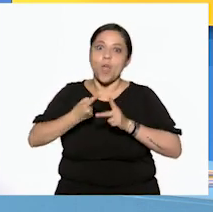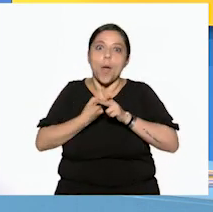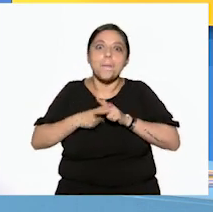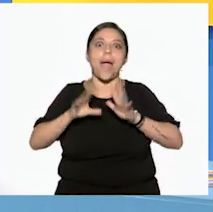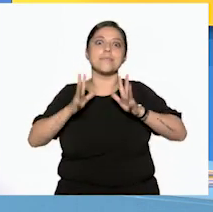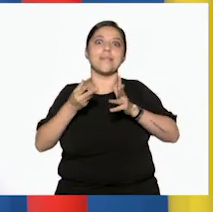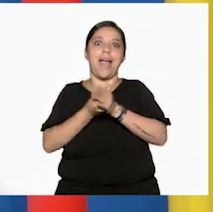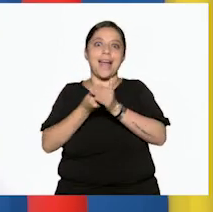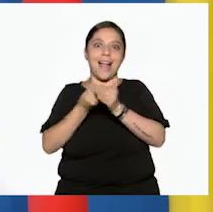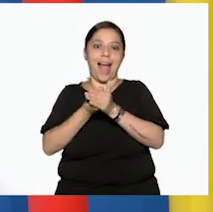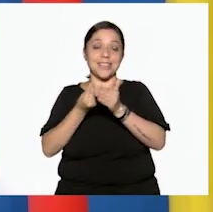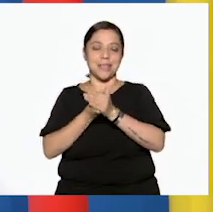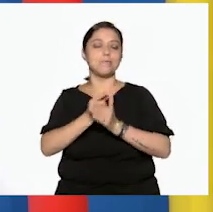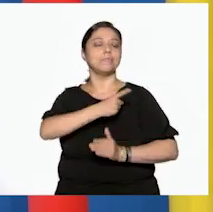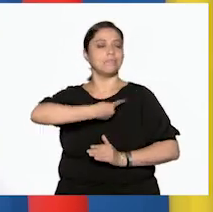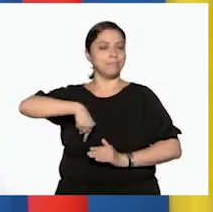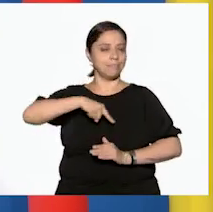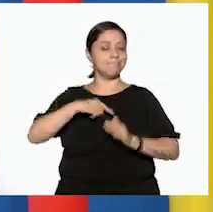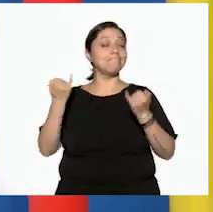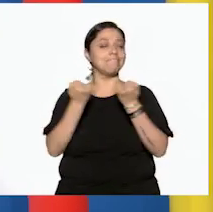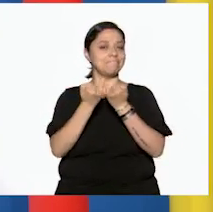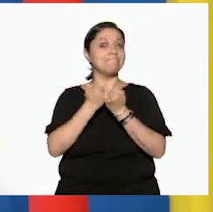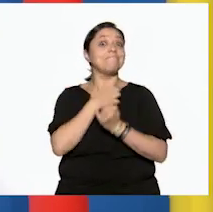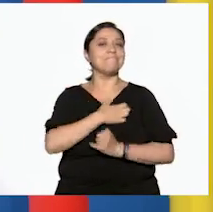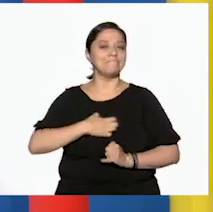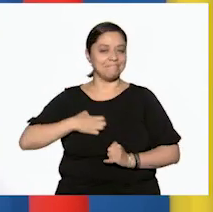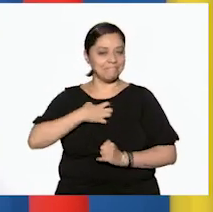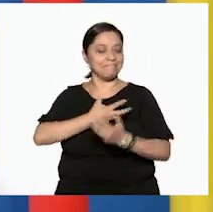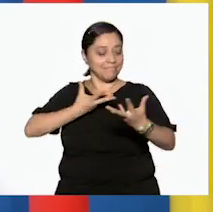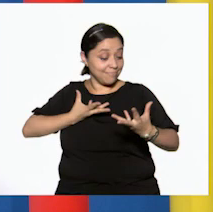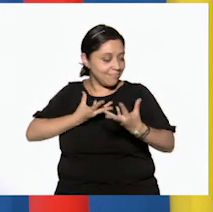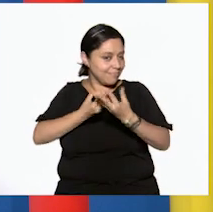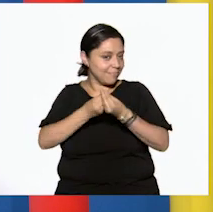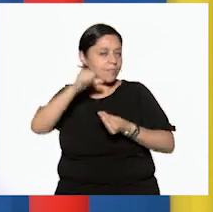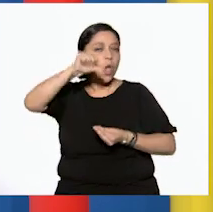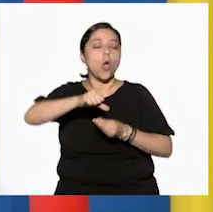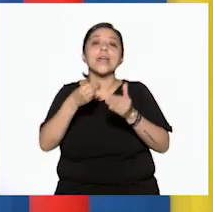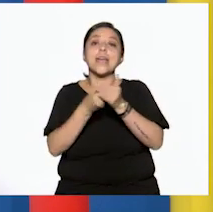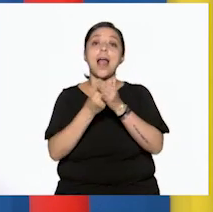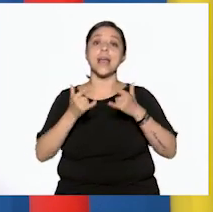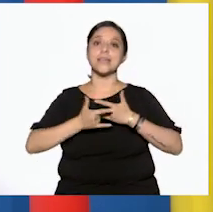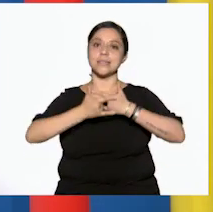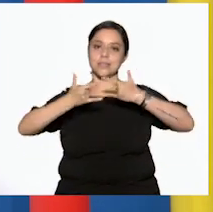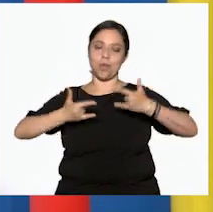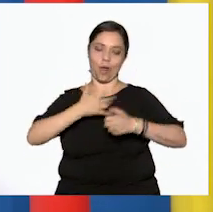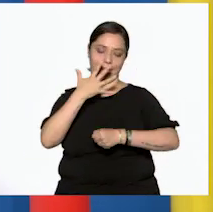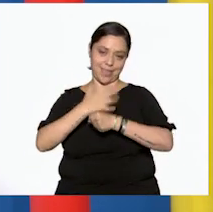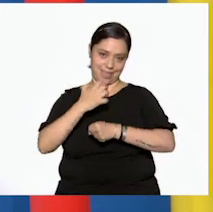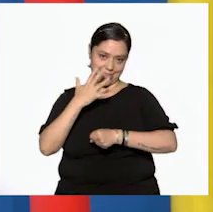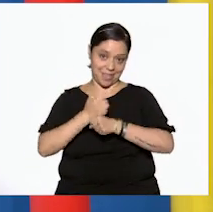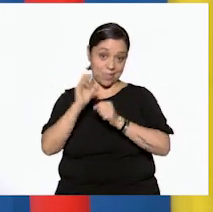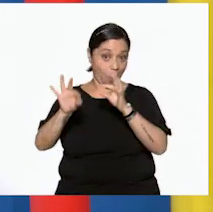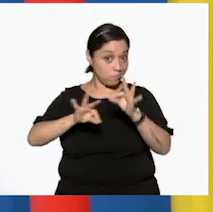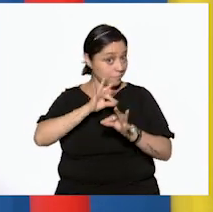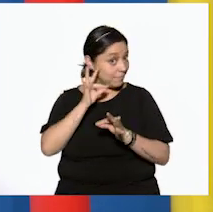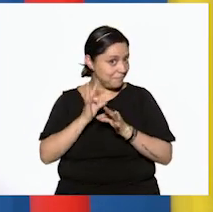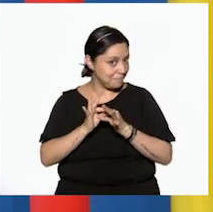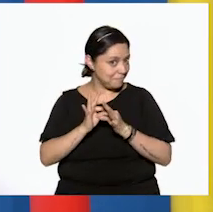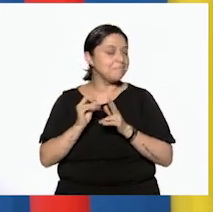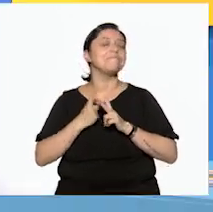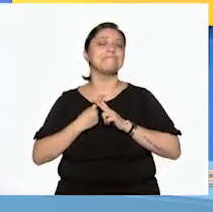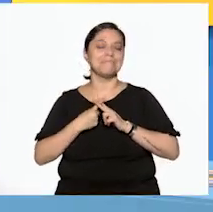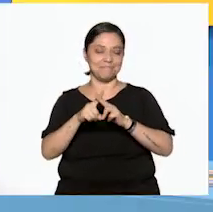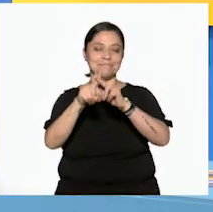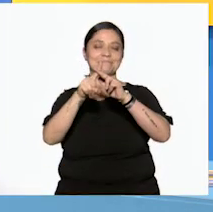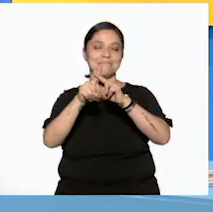clase. Nosotros estamos también muy contentos de estar con ustedes en esta clase de Historia de quinto grado. Si ya están listos,